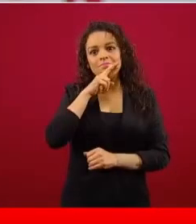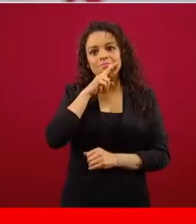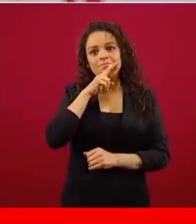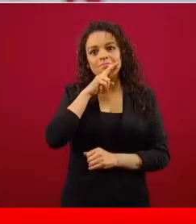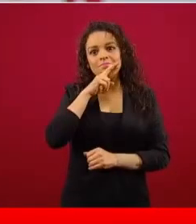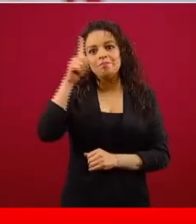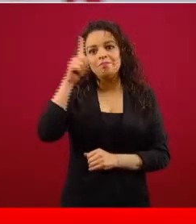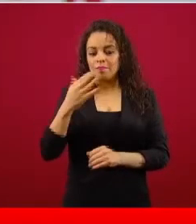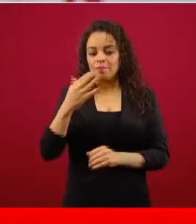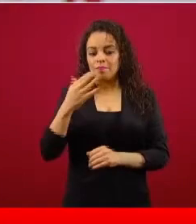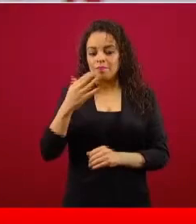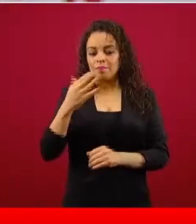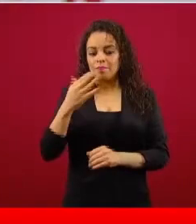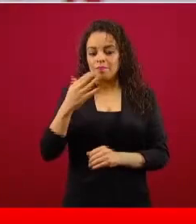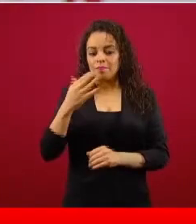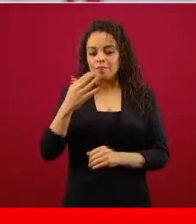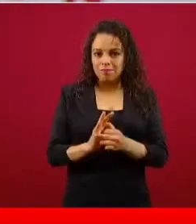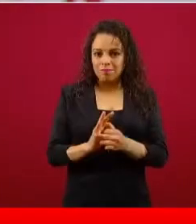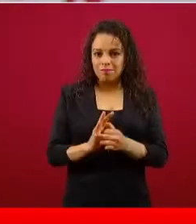Acoplan